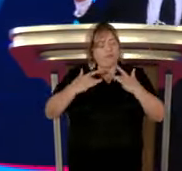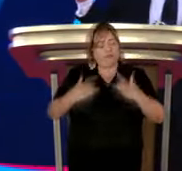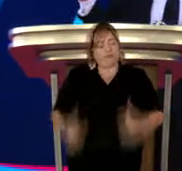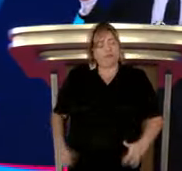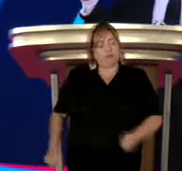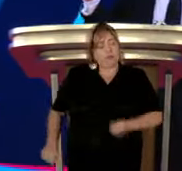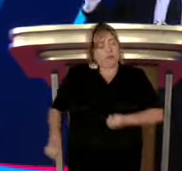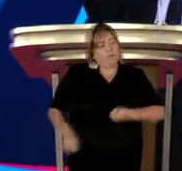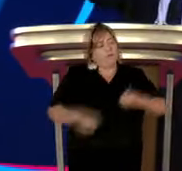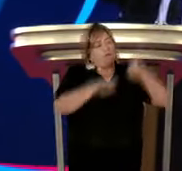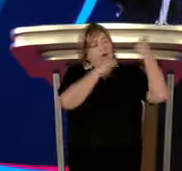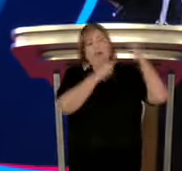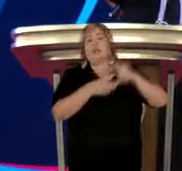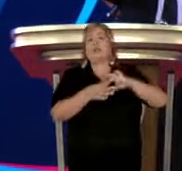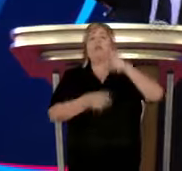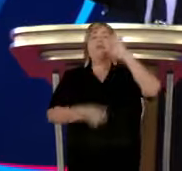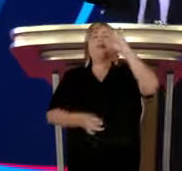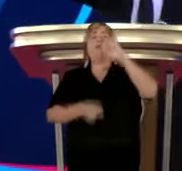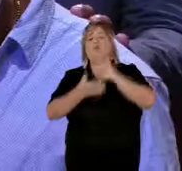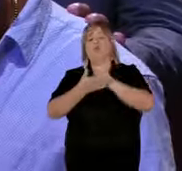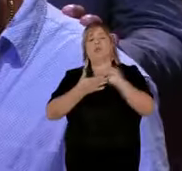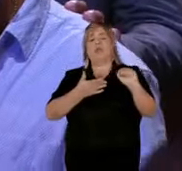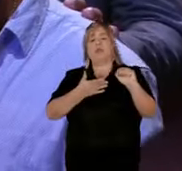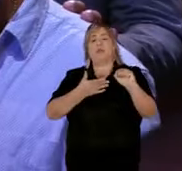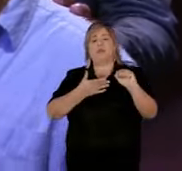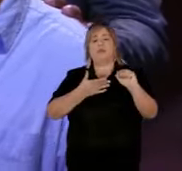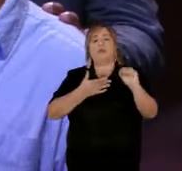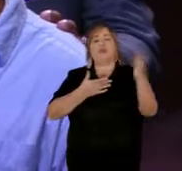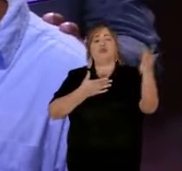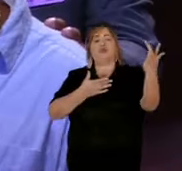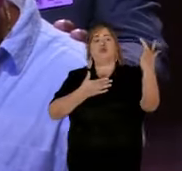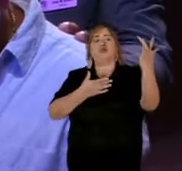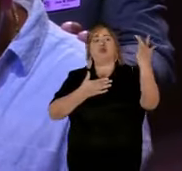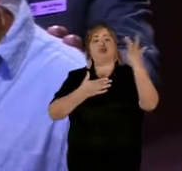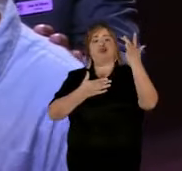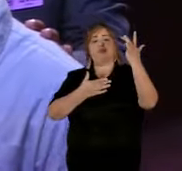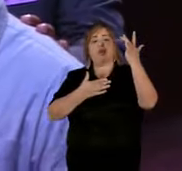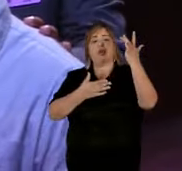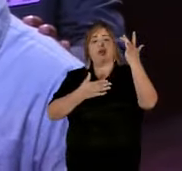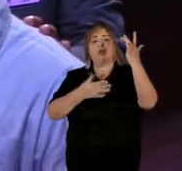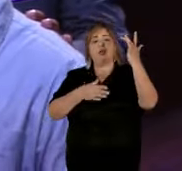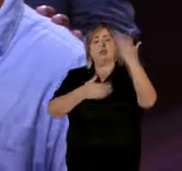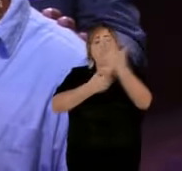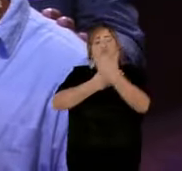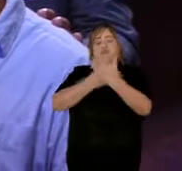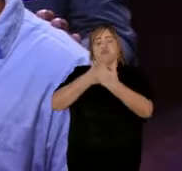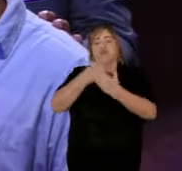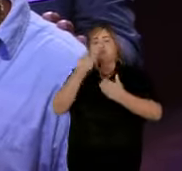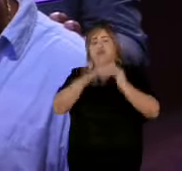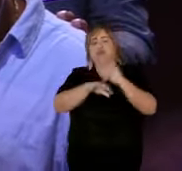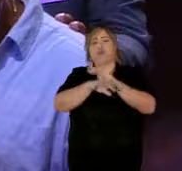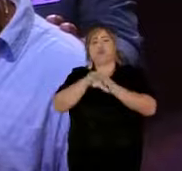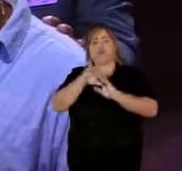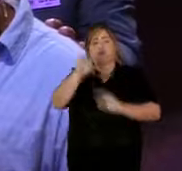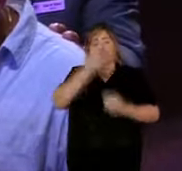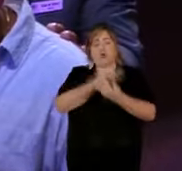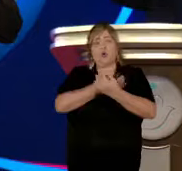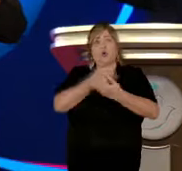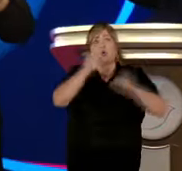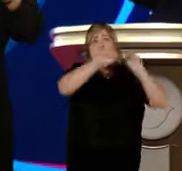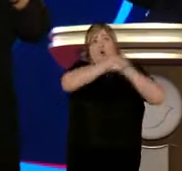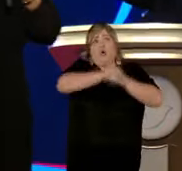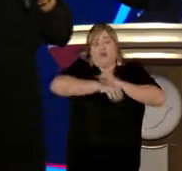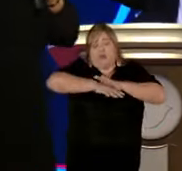Espíritu Santo, Espíritu Santo. Ahí está. Hay una consolación del Espíritu tremenda.